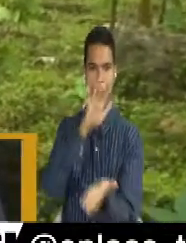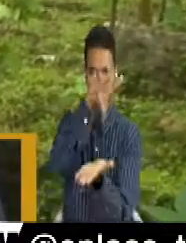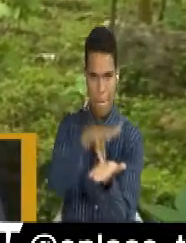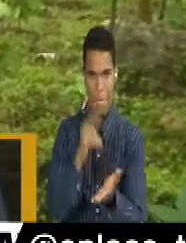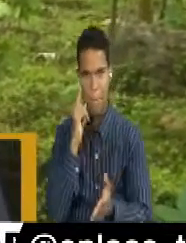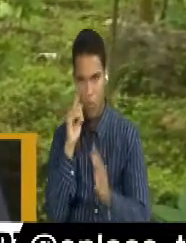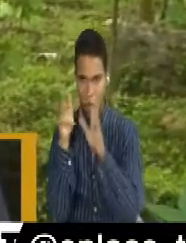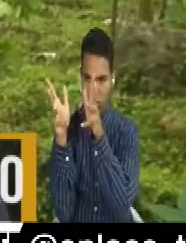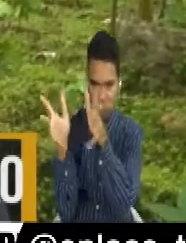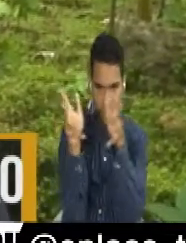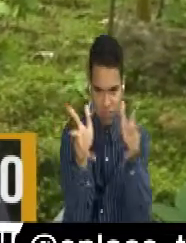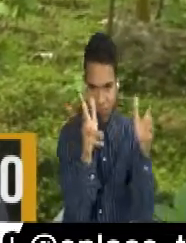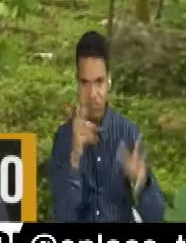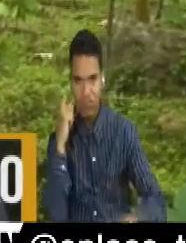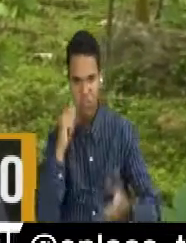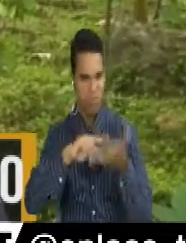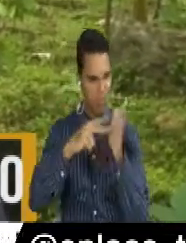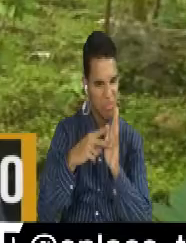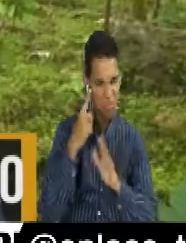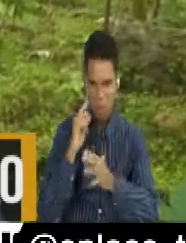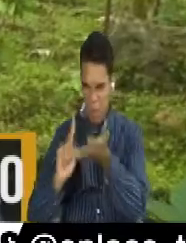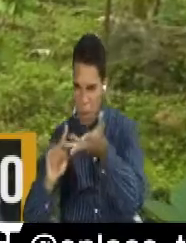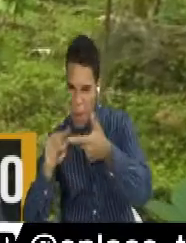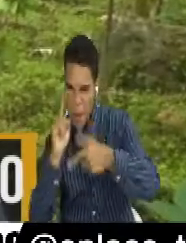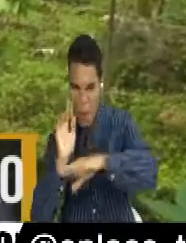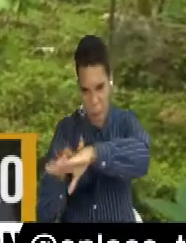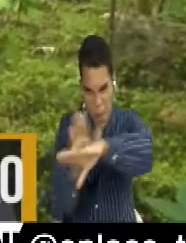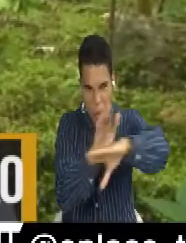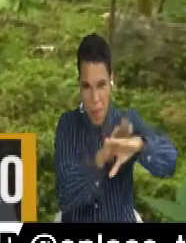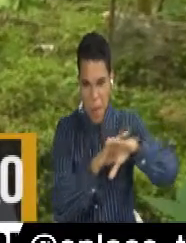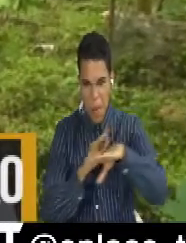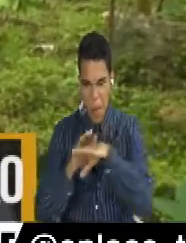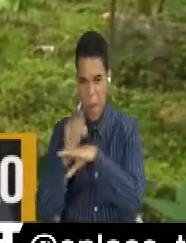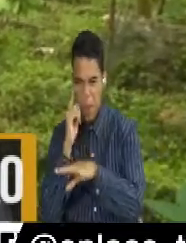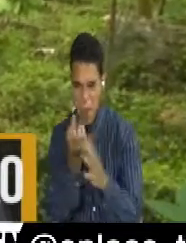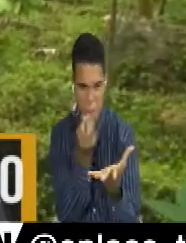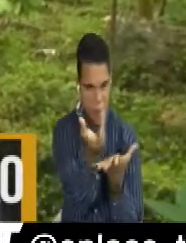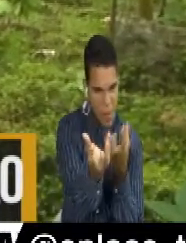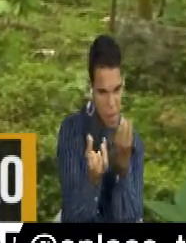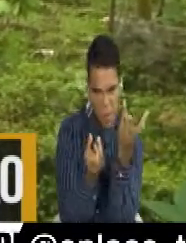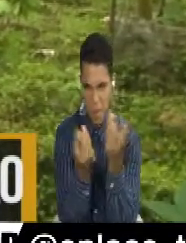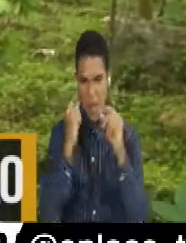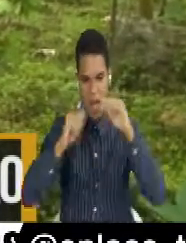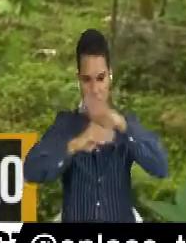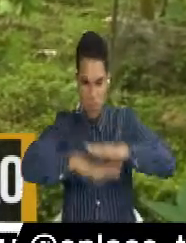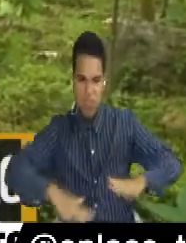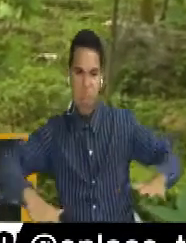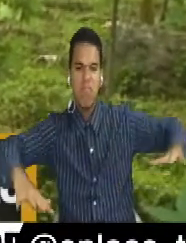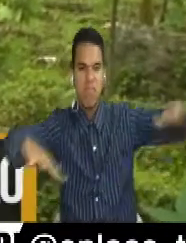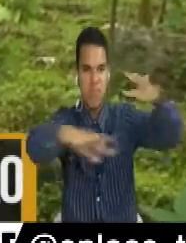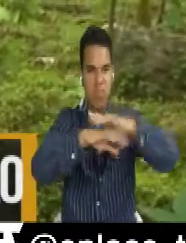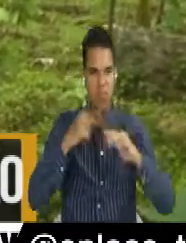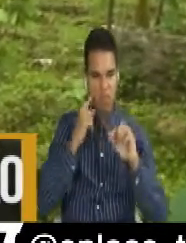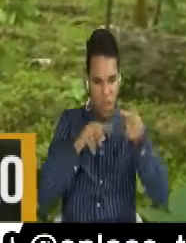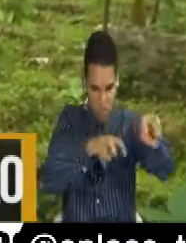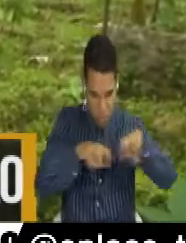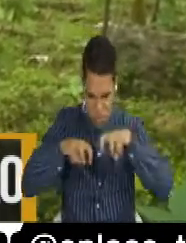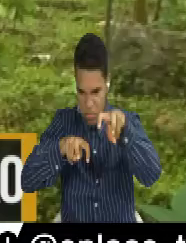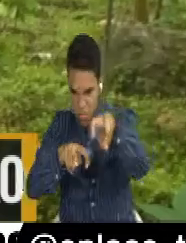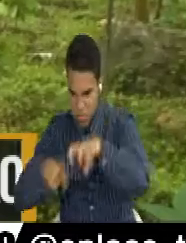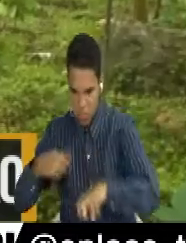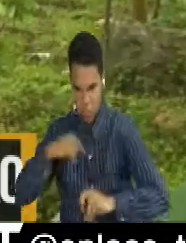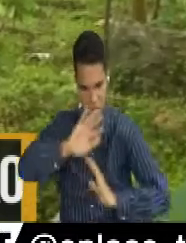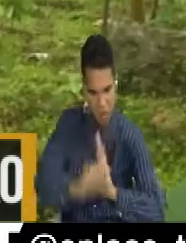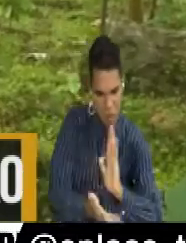información cacao. Recoge uno, decirle, mire, lo que decía el ingeniero Edgar, mire, tiene 15 hectáreas de cacao más la vida, vamos a sembrar otra hectárea. No, vamos a mejorar lo